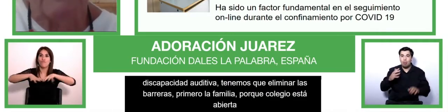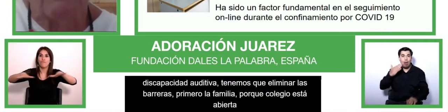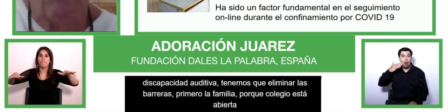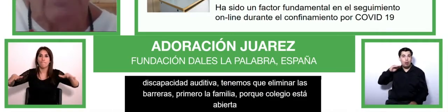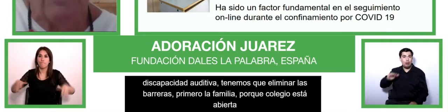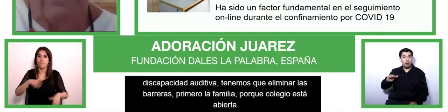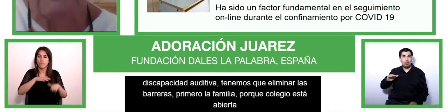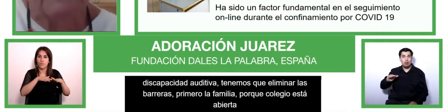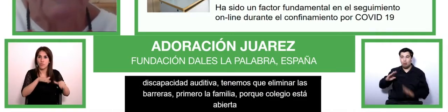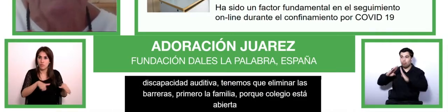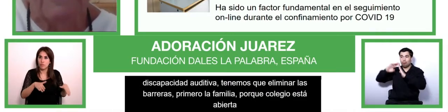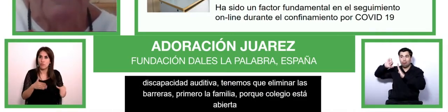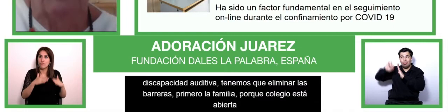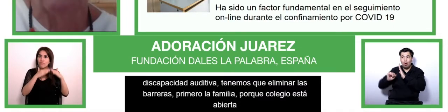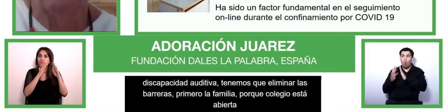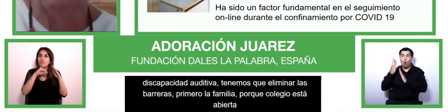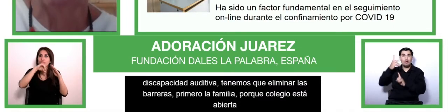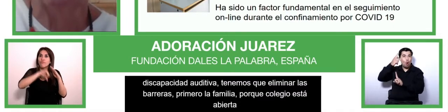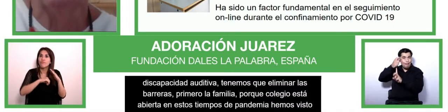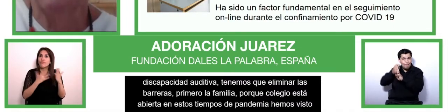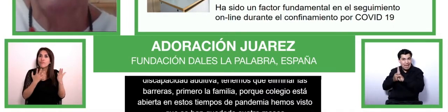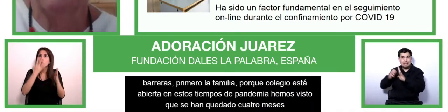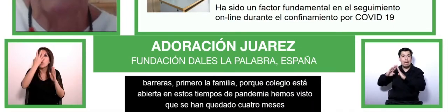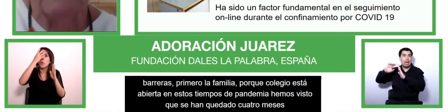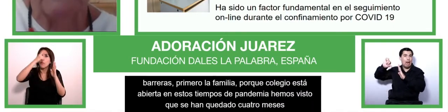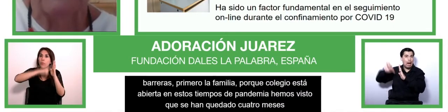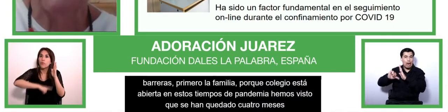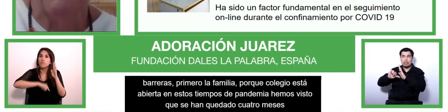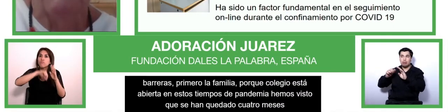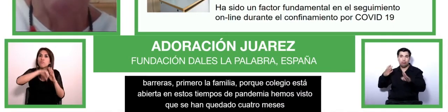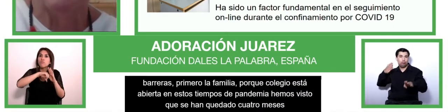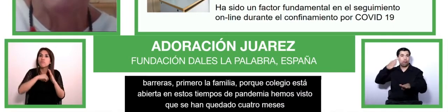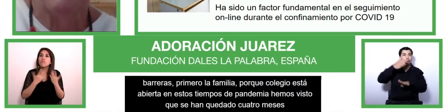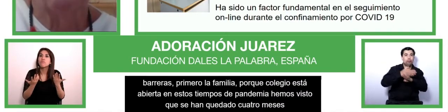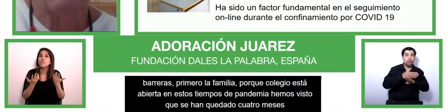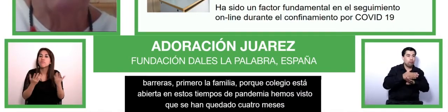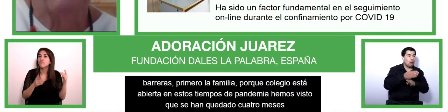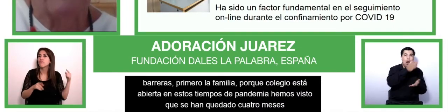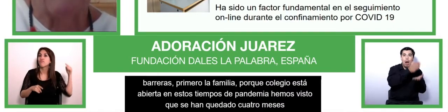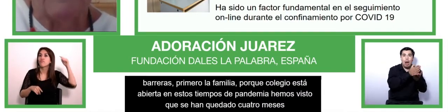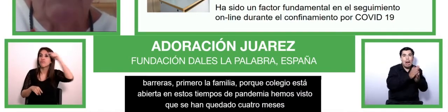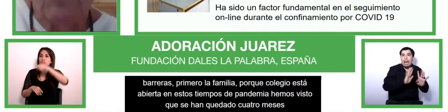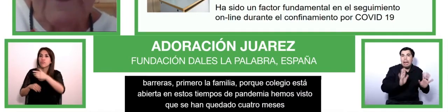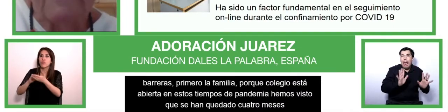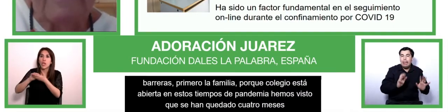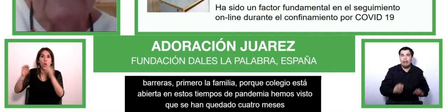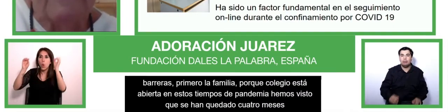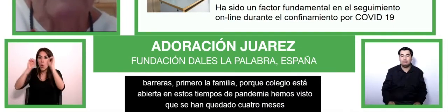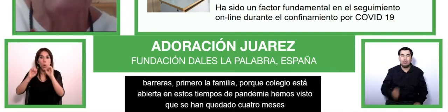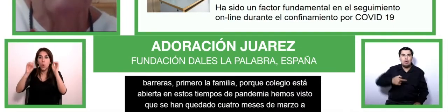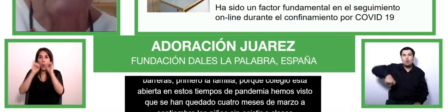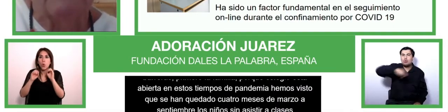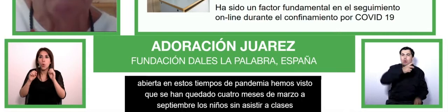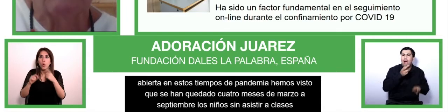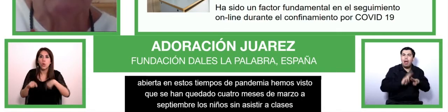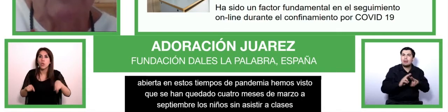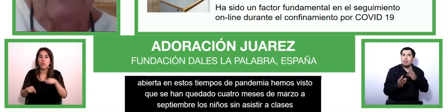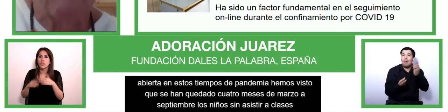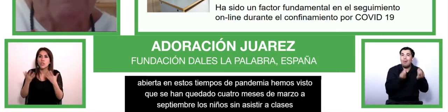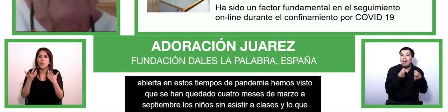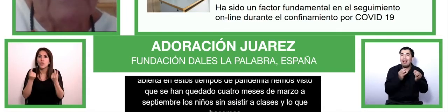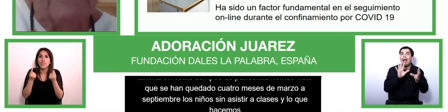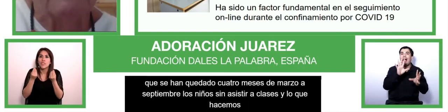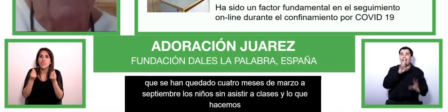de marzo a septiembre los niños sin asistir a clase y lo que hacemos es que les enseñamos a